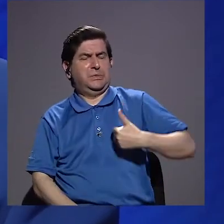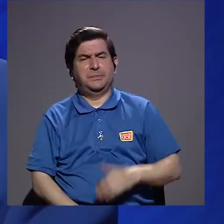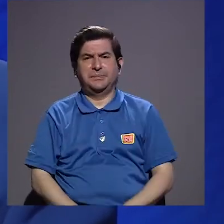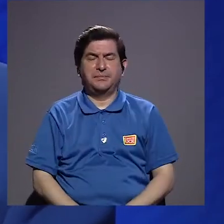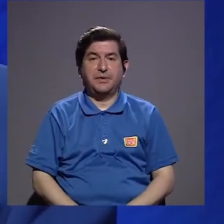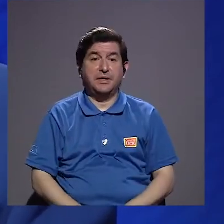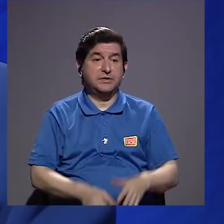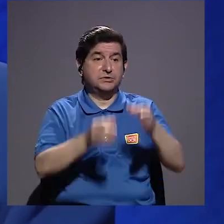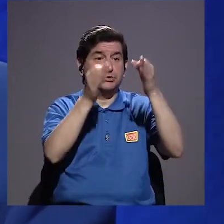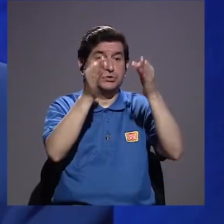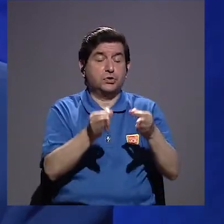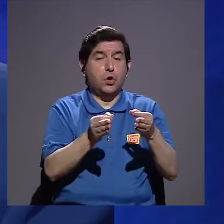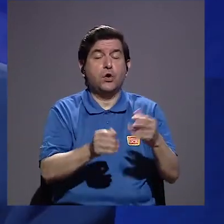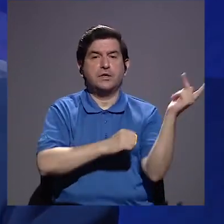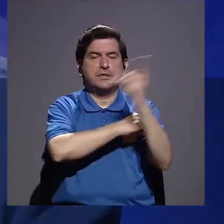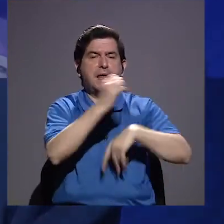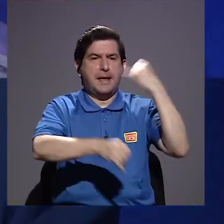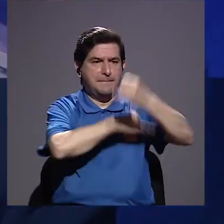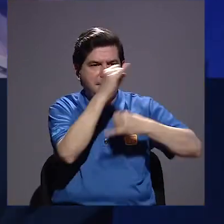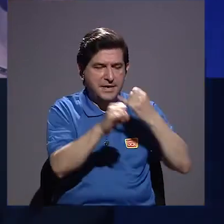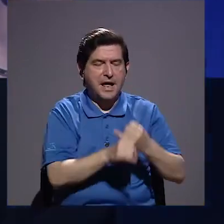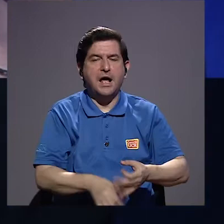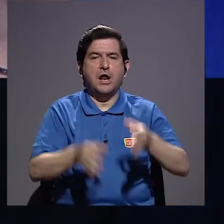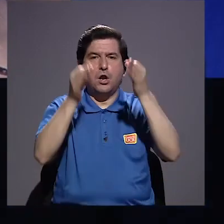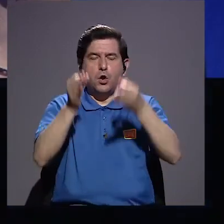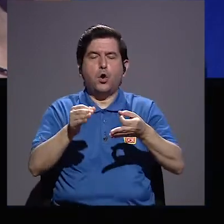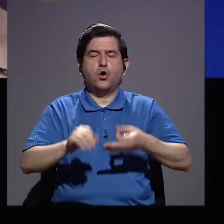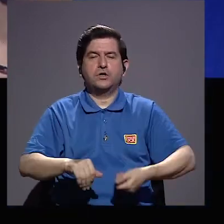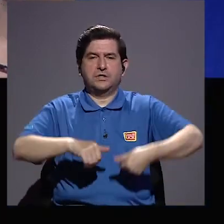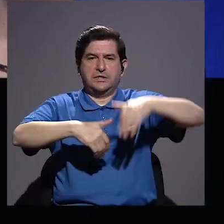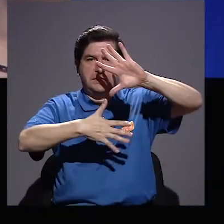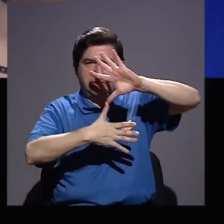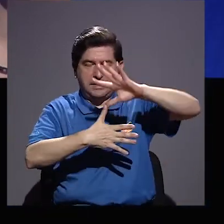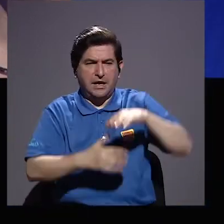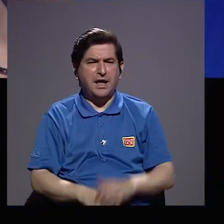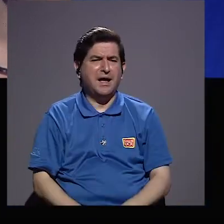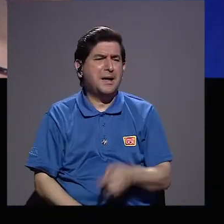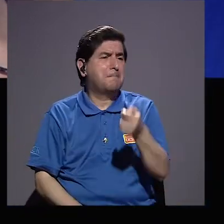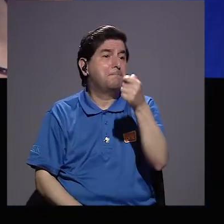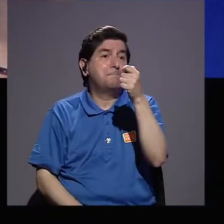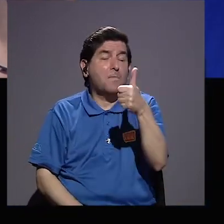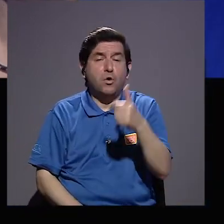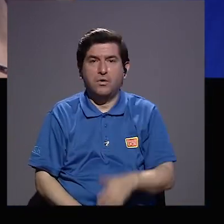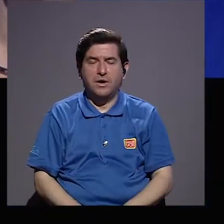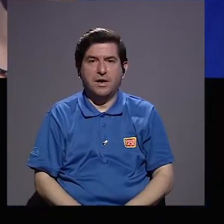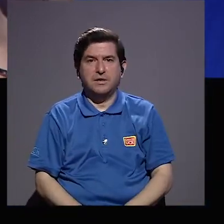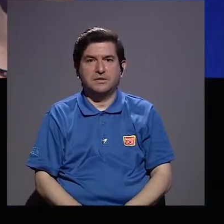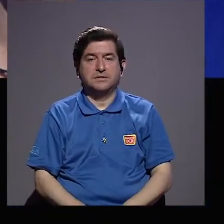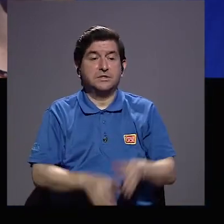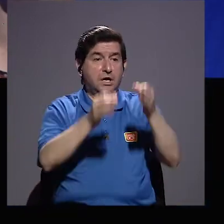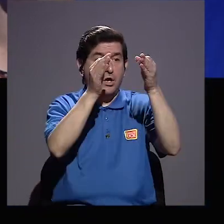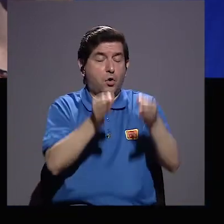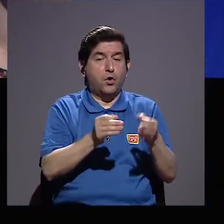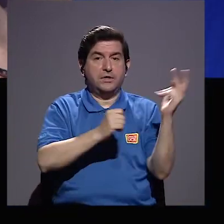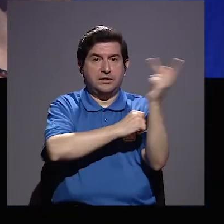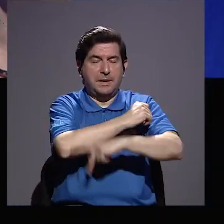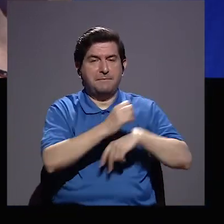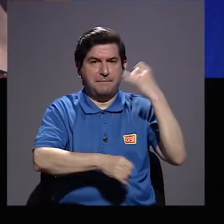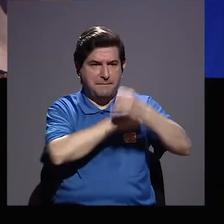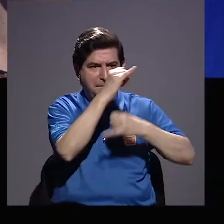hombres, la Corte Penal Internacional, la Corte Interamericana, donde han sido muy pocas. Bueno, en la Corte Penal